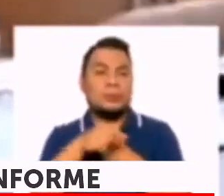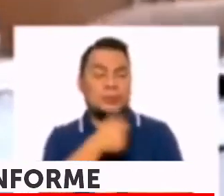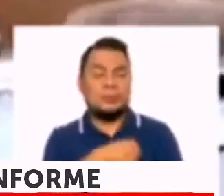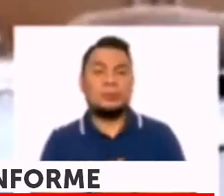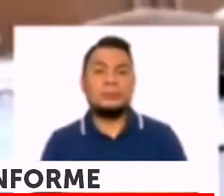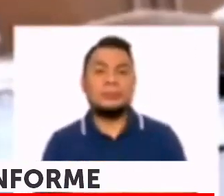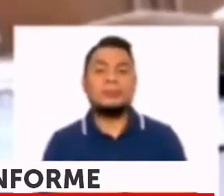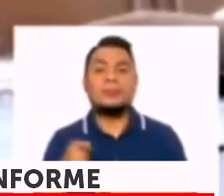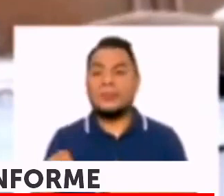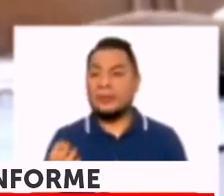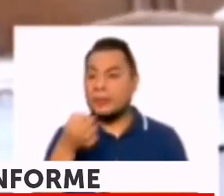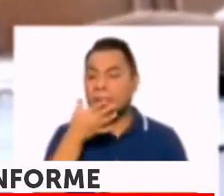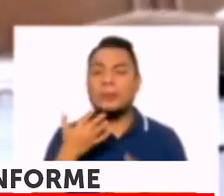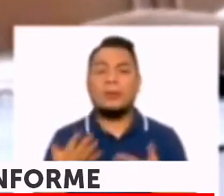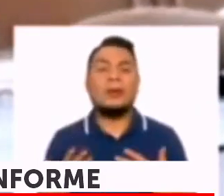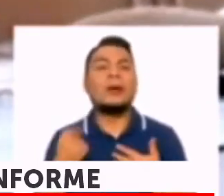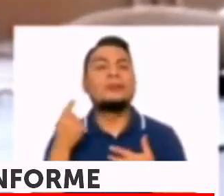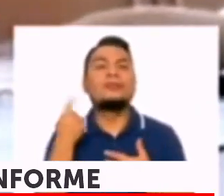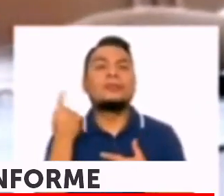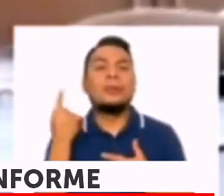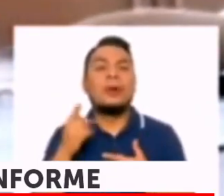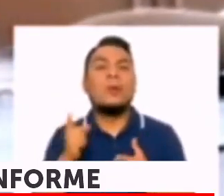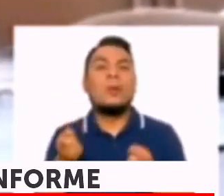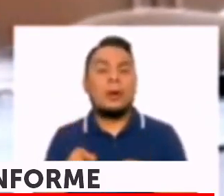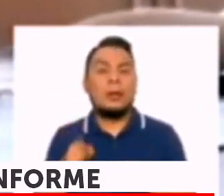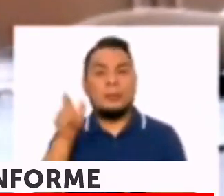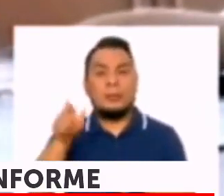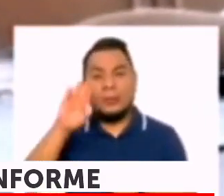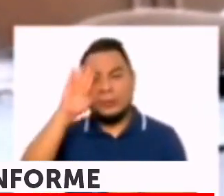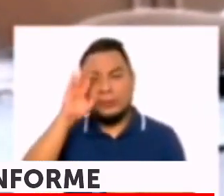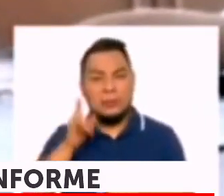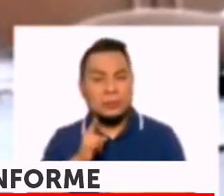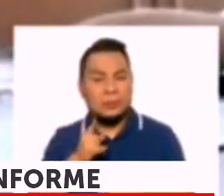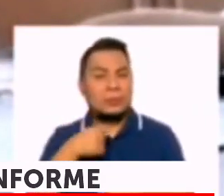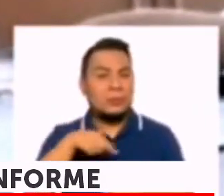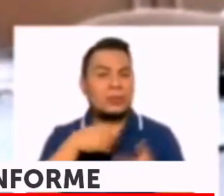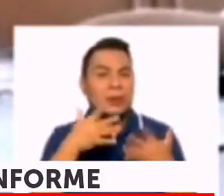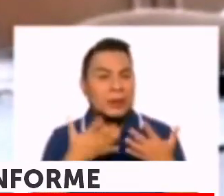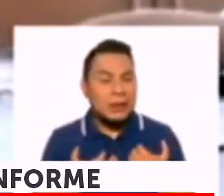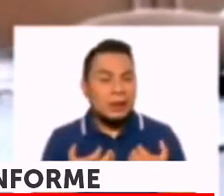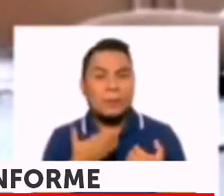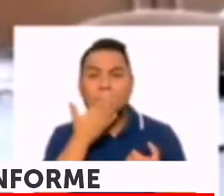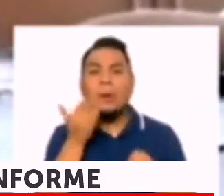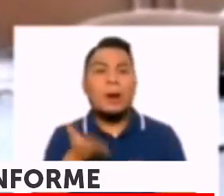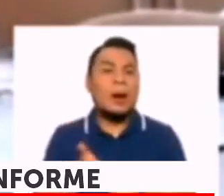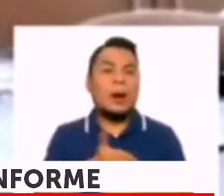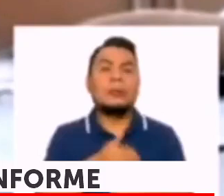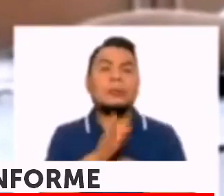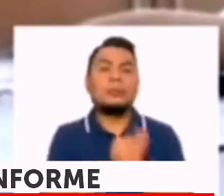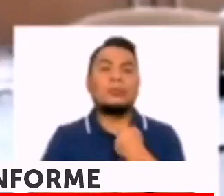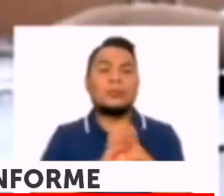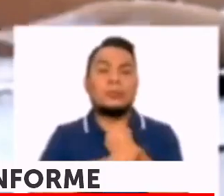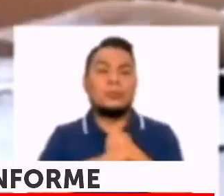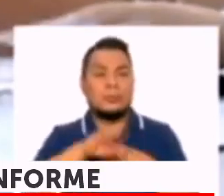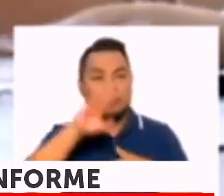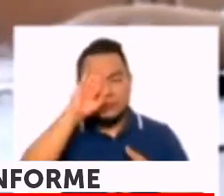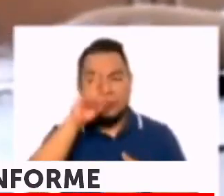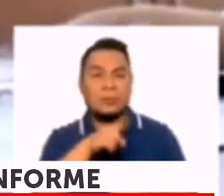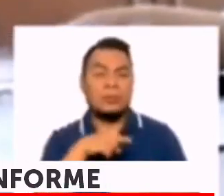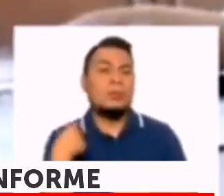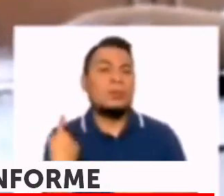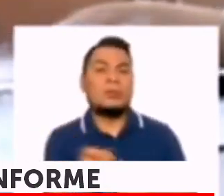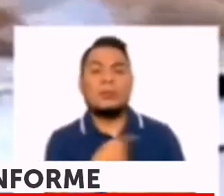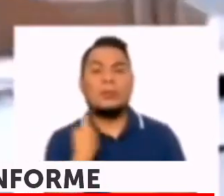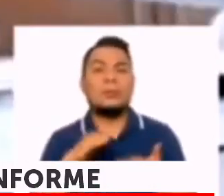No crea inmunidad. Y nosotros lo que queremos es proteger de esta enfermedad a